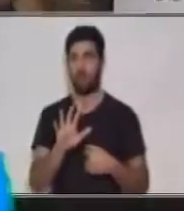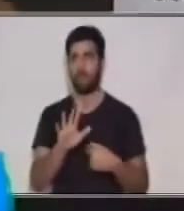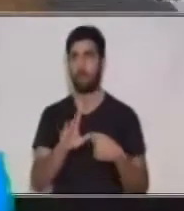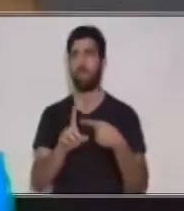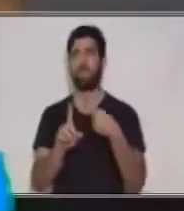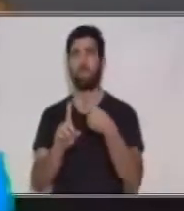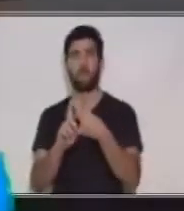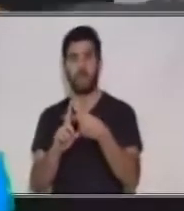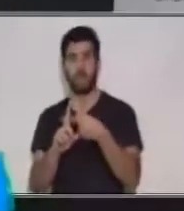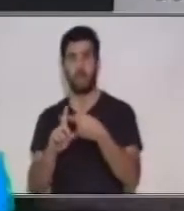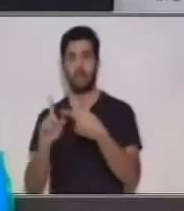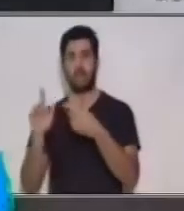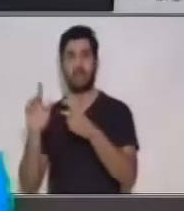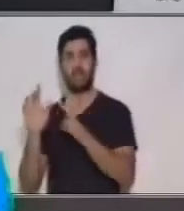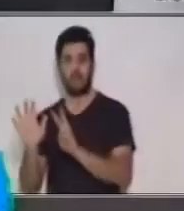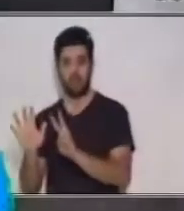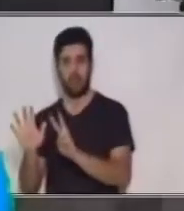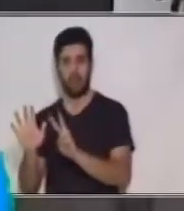más 7.